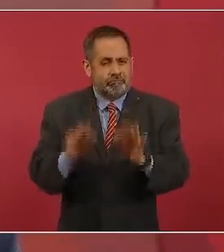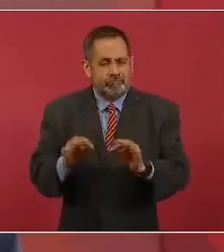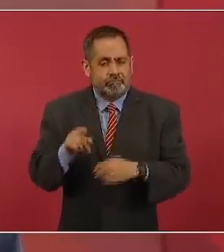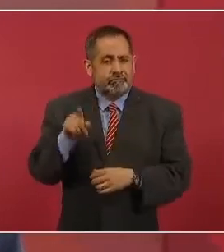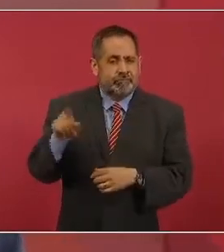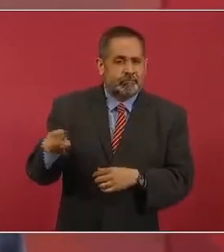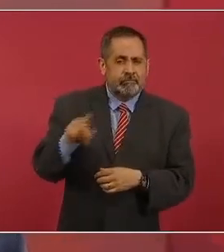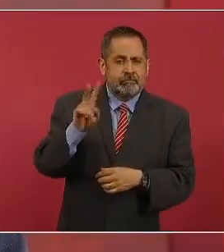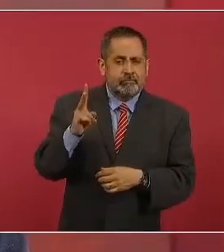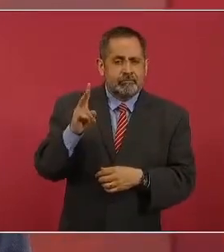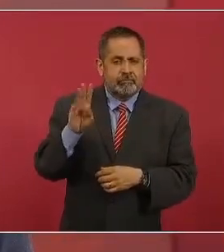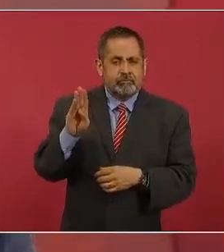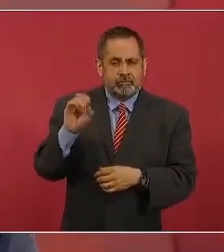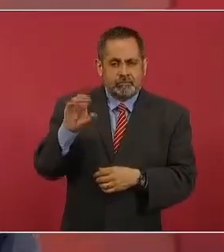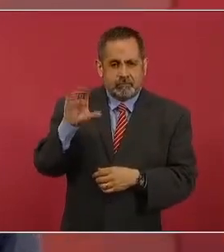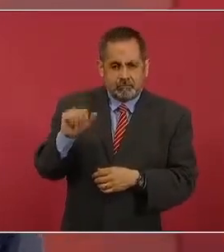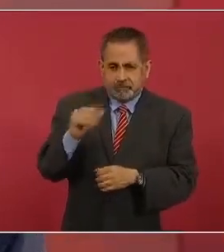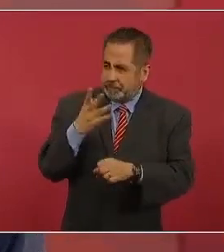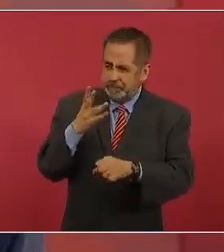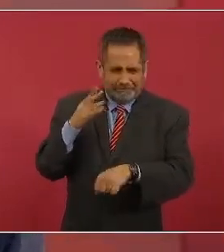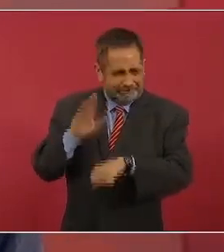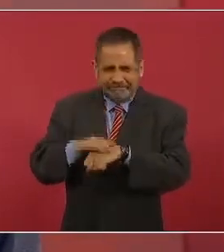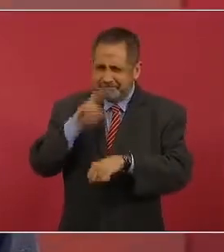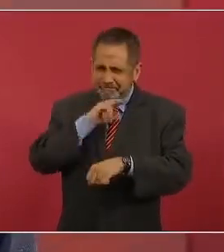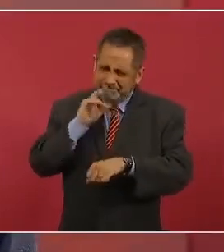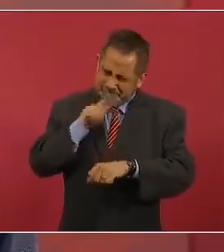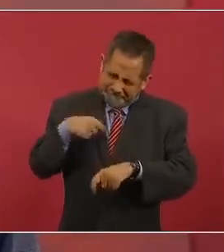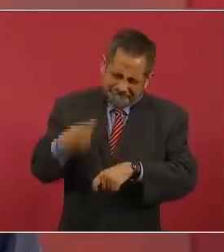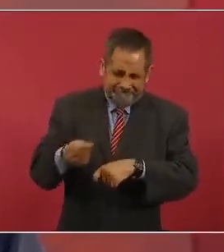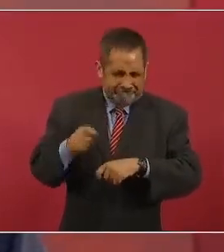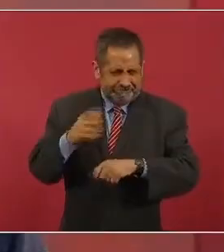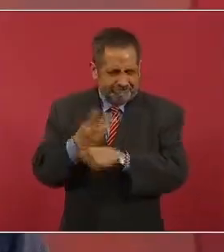la refinería de Dos Bocas y